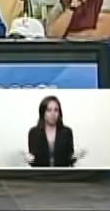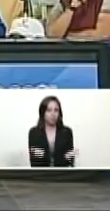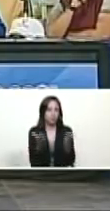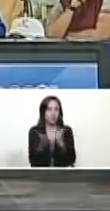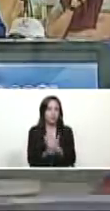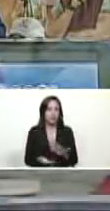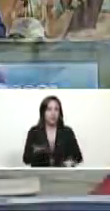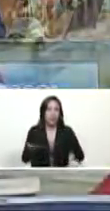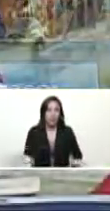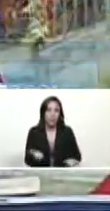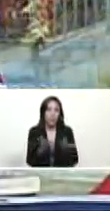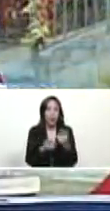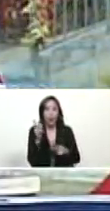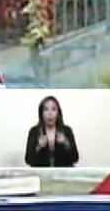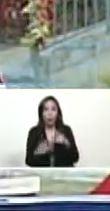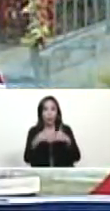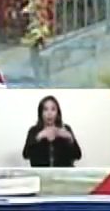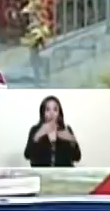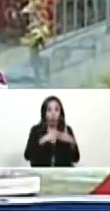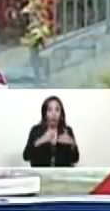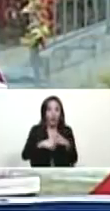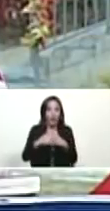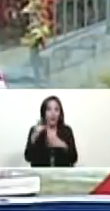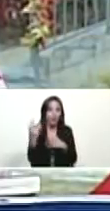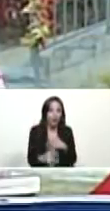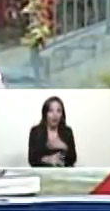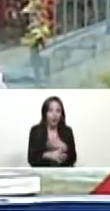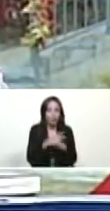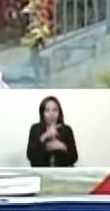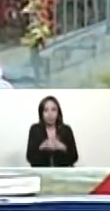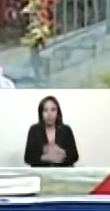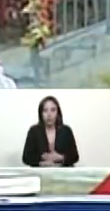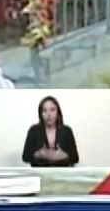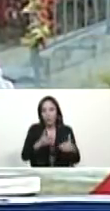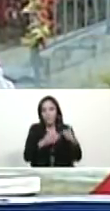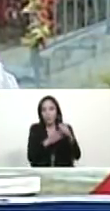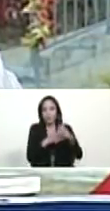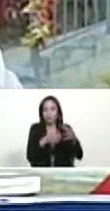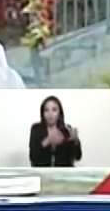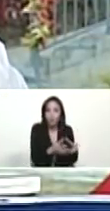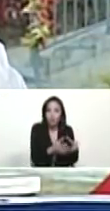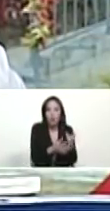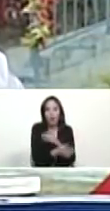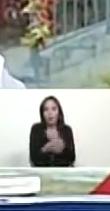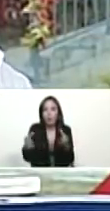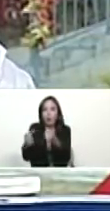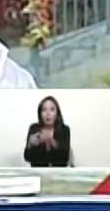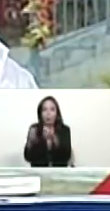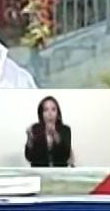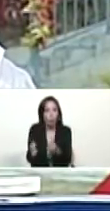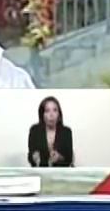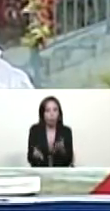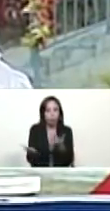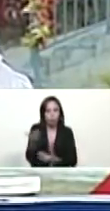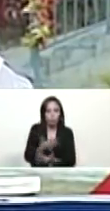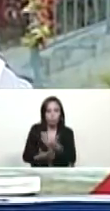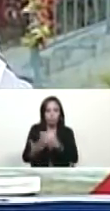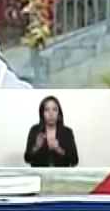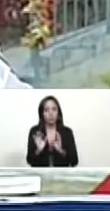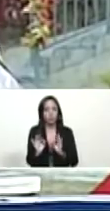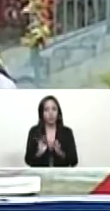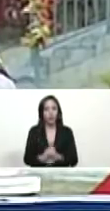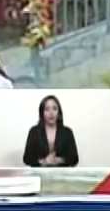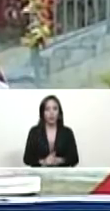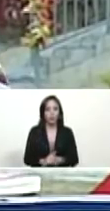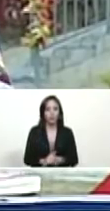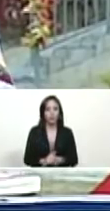intensa entre el mercado capitalista especulativo ladrón y un nuevo mercado justo, solidario.